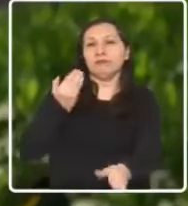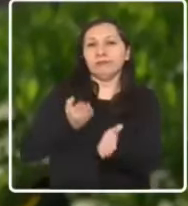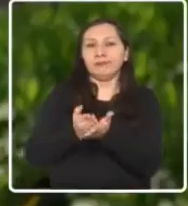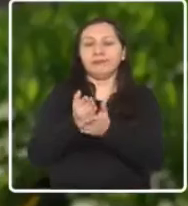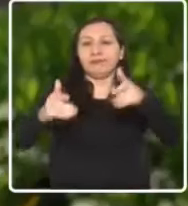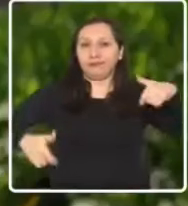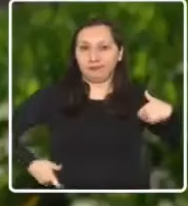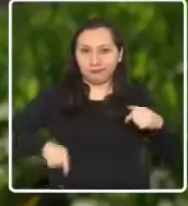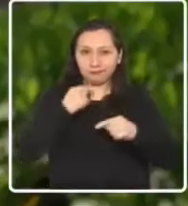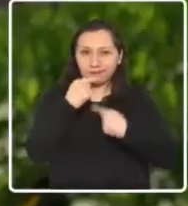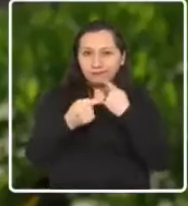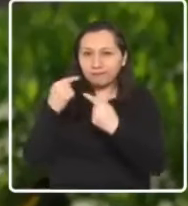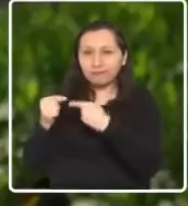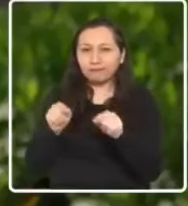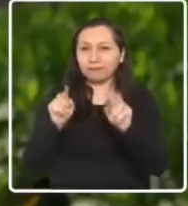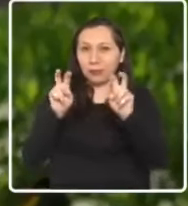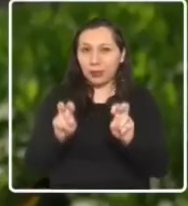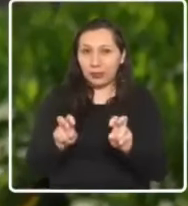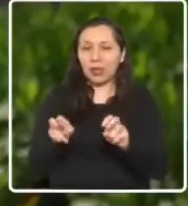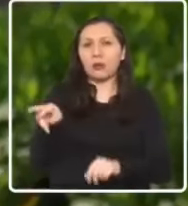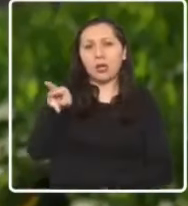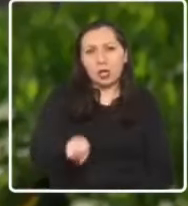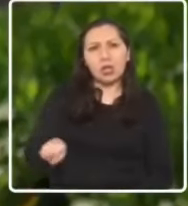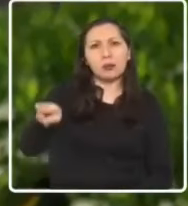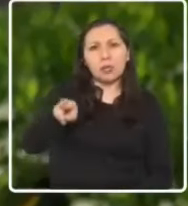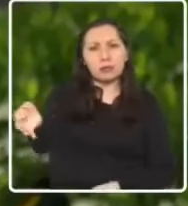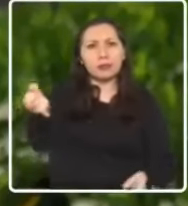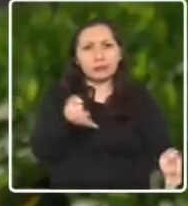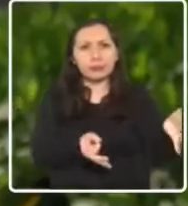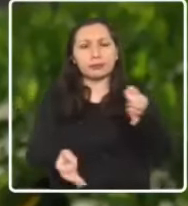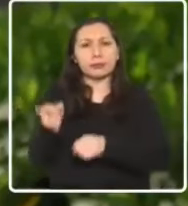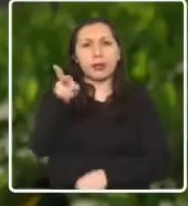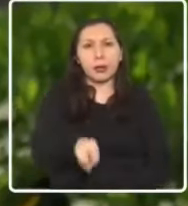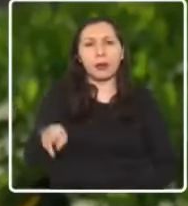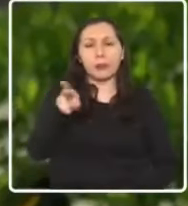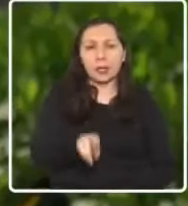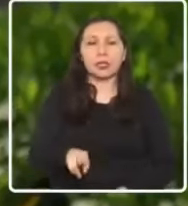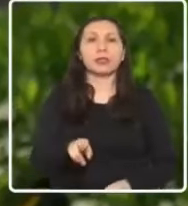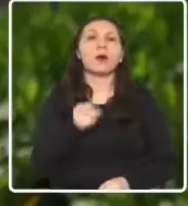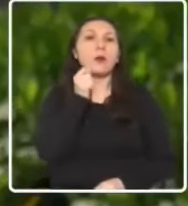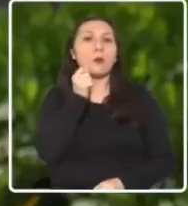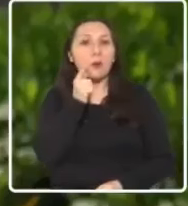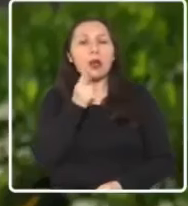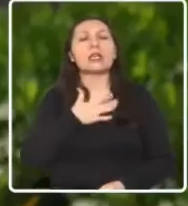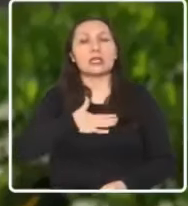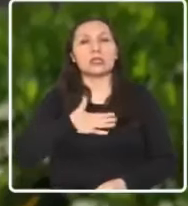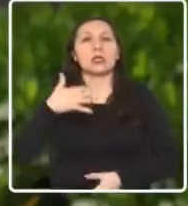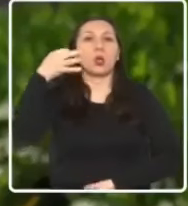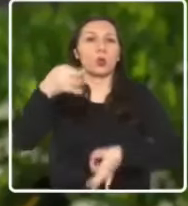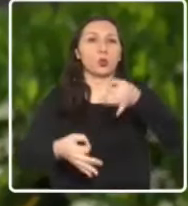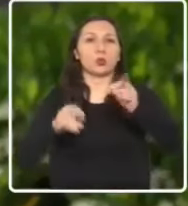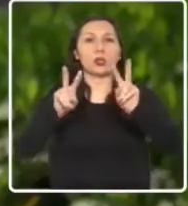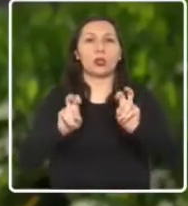del gobierno, y donde el tema que se repetía con más frecuencia era la idea de justicia en